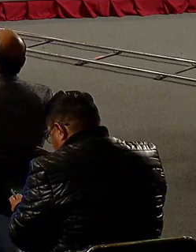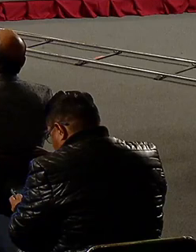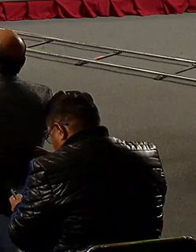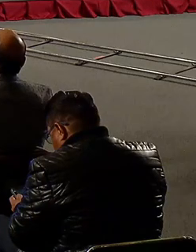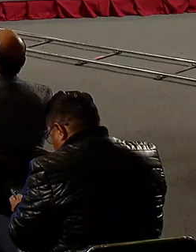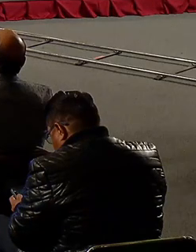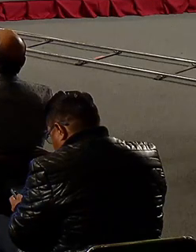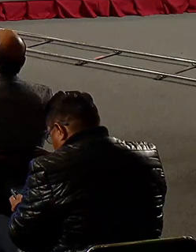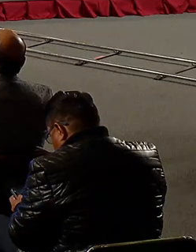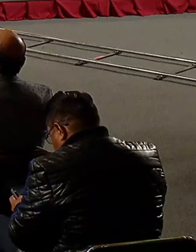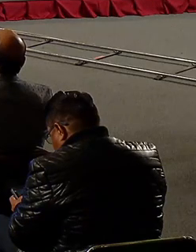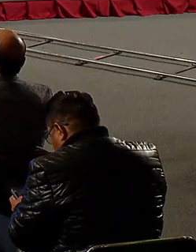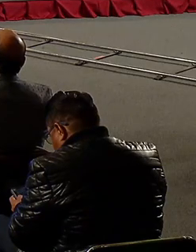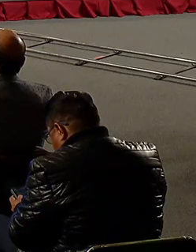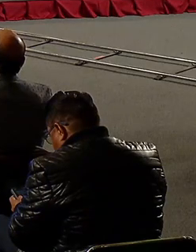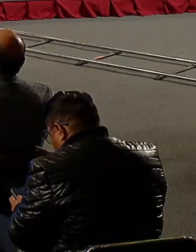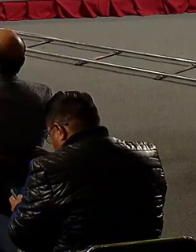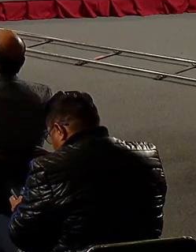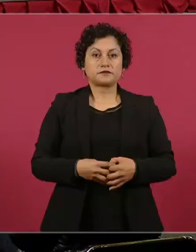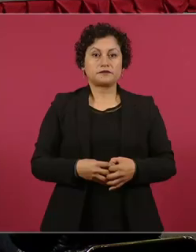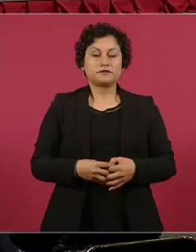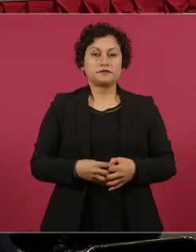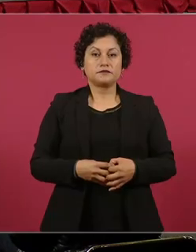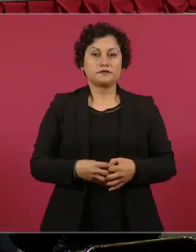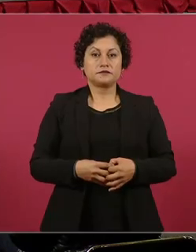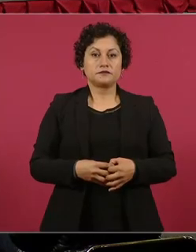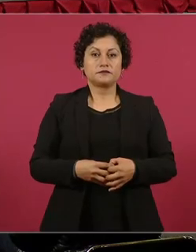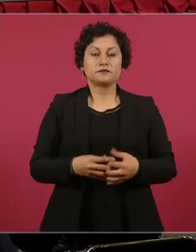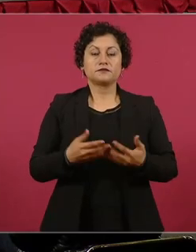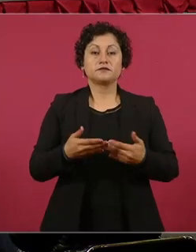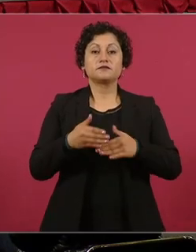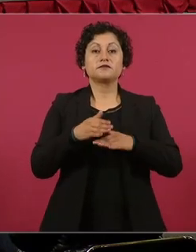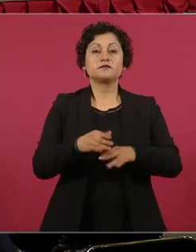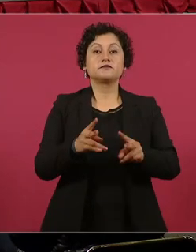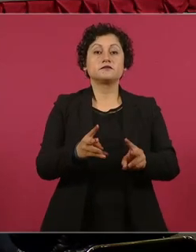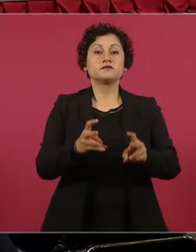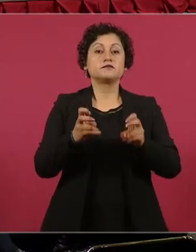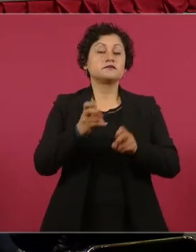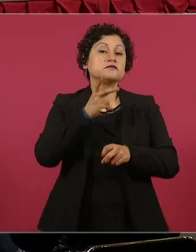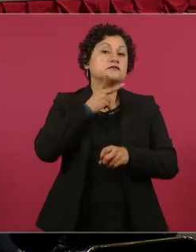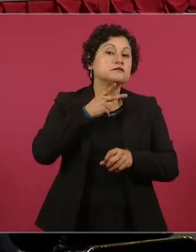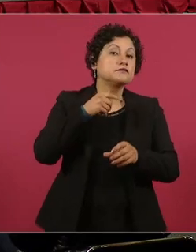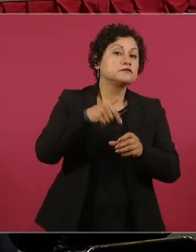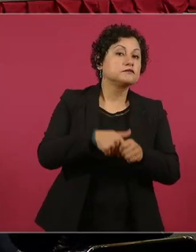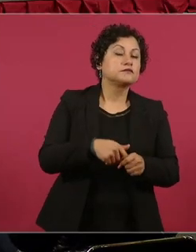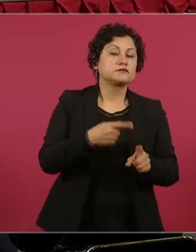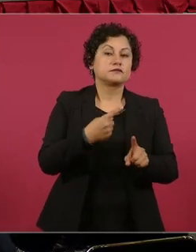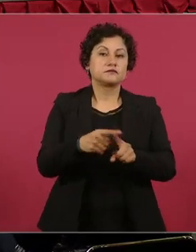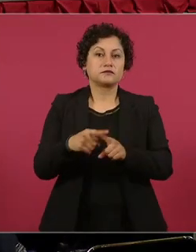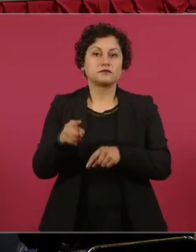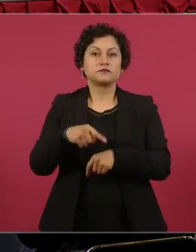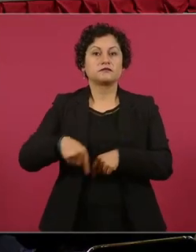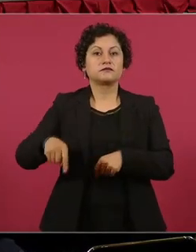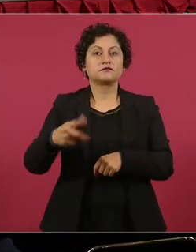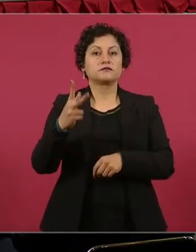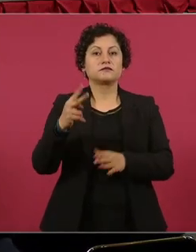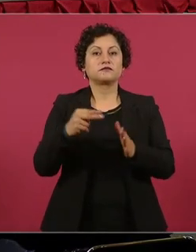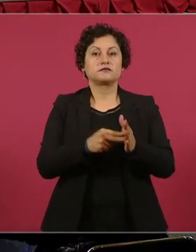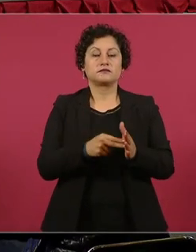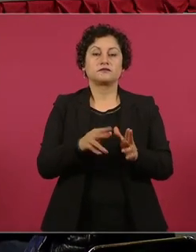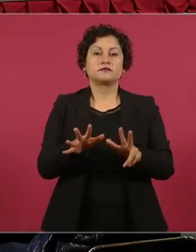En el combate al mercado ilícito de combustibles se mantiene un despliegue de dos mil 837